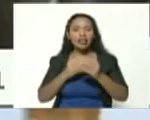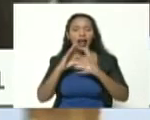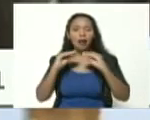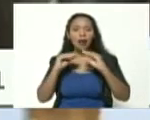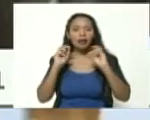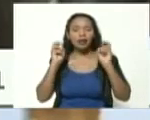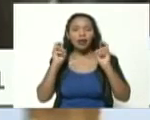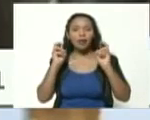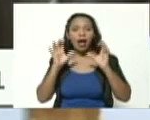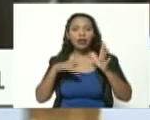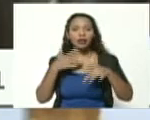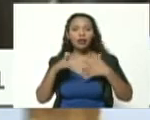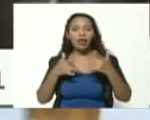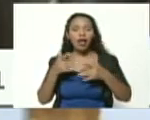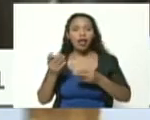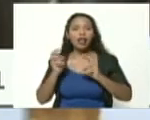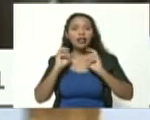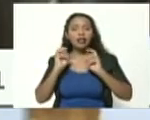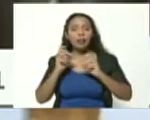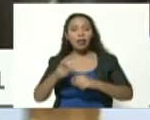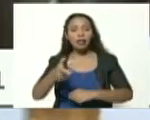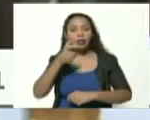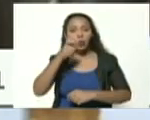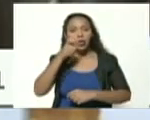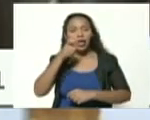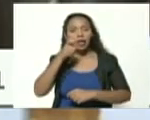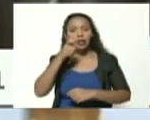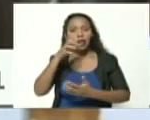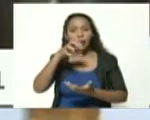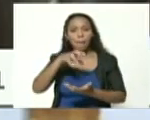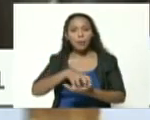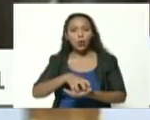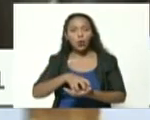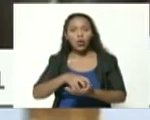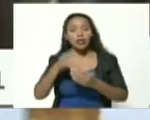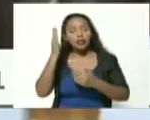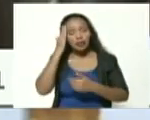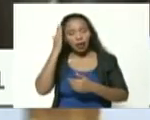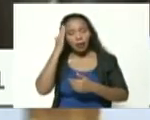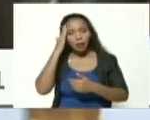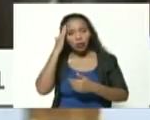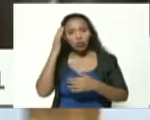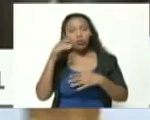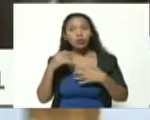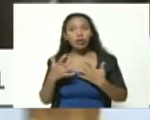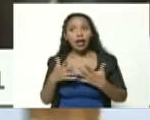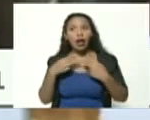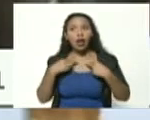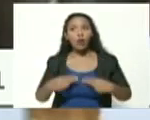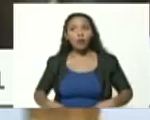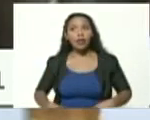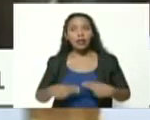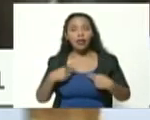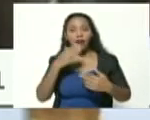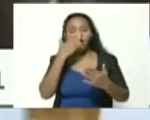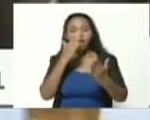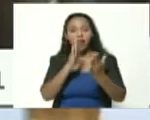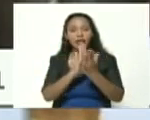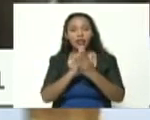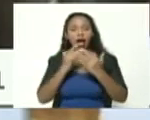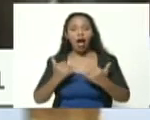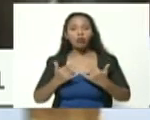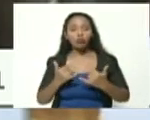este magno evento el tema de la seguridad regional. Sabemos que la humanidad enfrenta actualmente